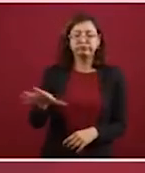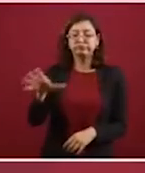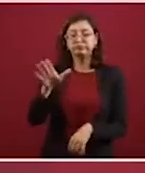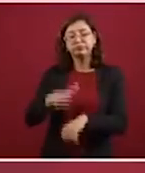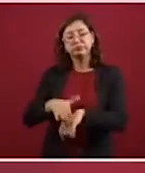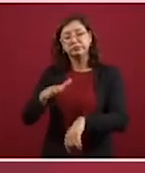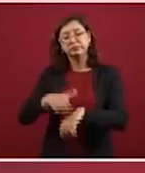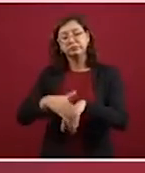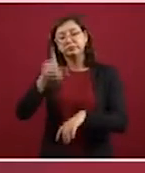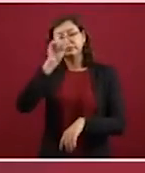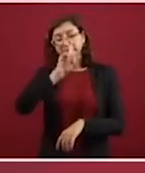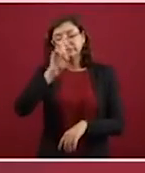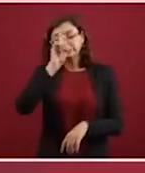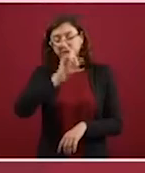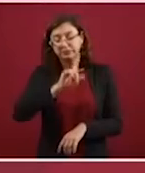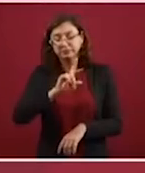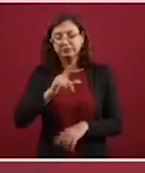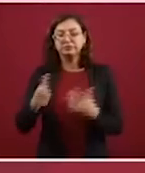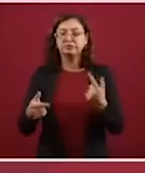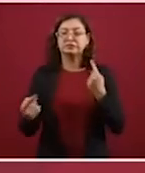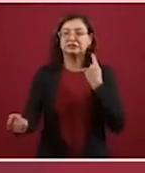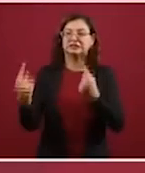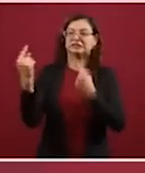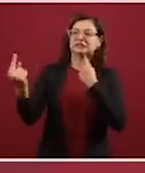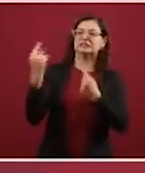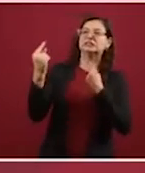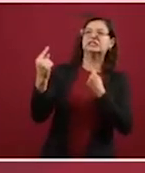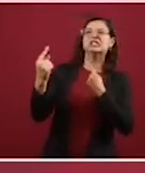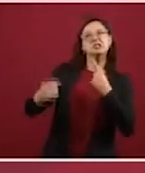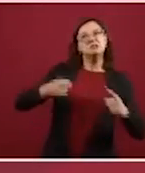recomendamos no caer en provocaciones.